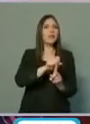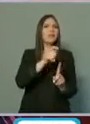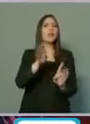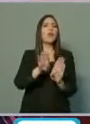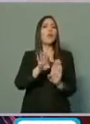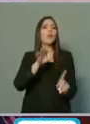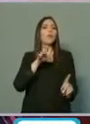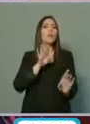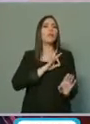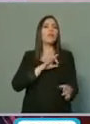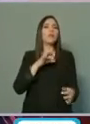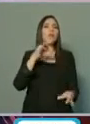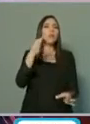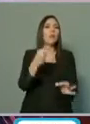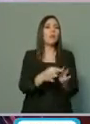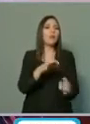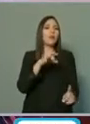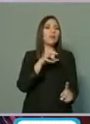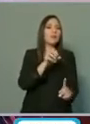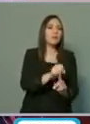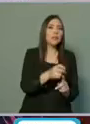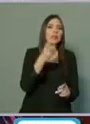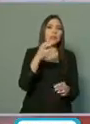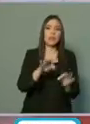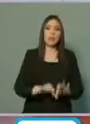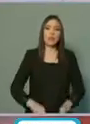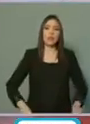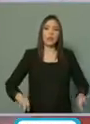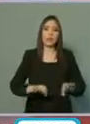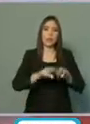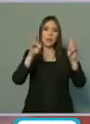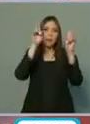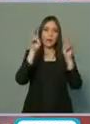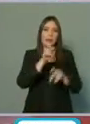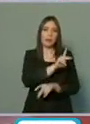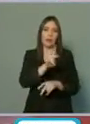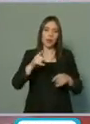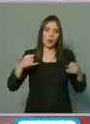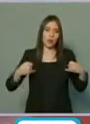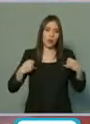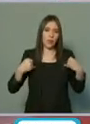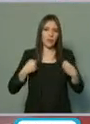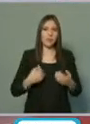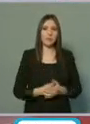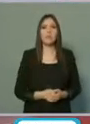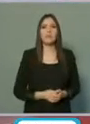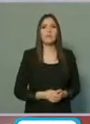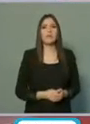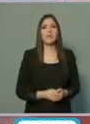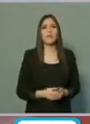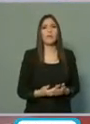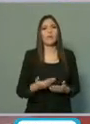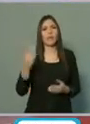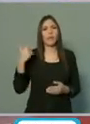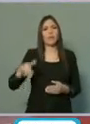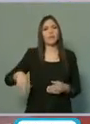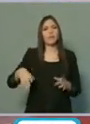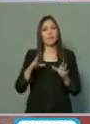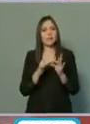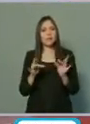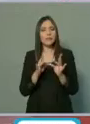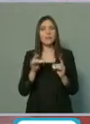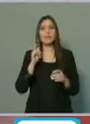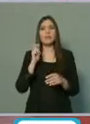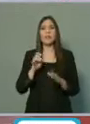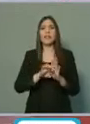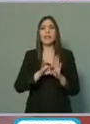tienes que persistir. Y por eso es bien importante este tema en la juventud. Oye, y nos platicabas hace un momento que puede llegar este momento en el que a lo mejor pues ya